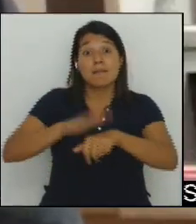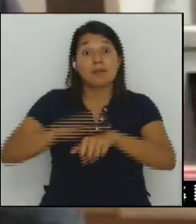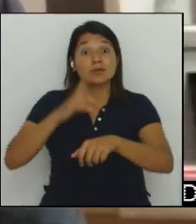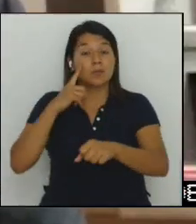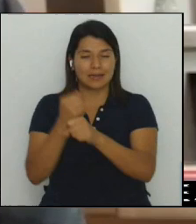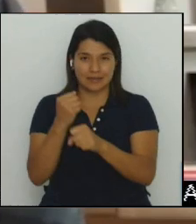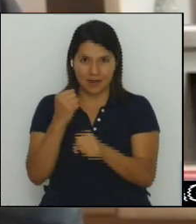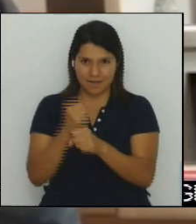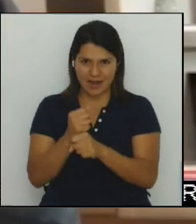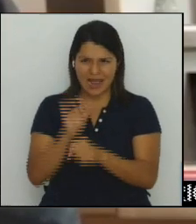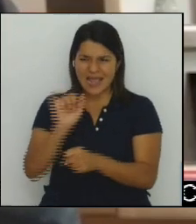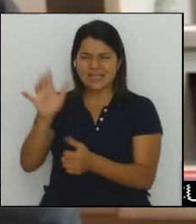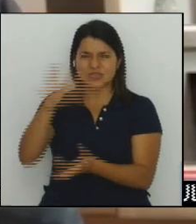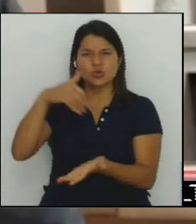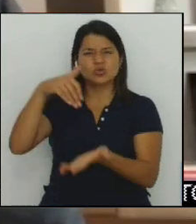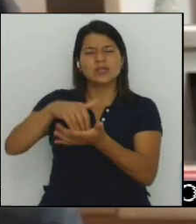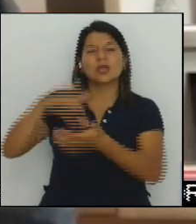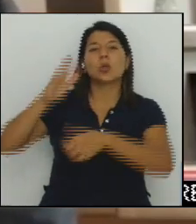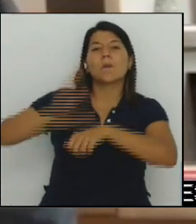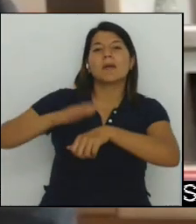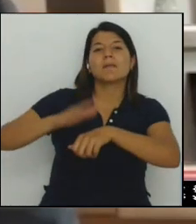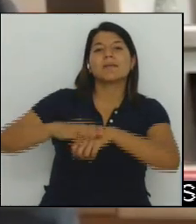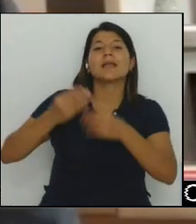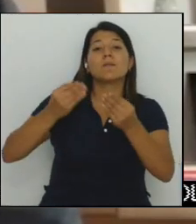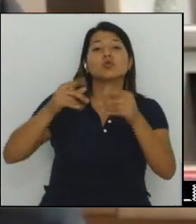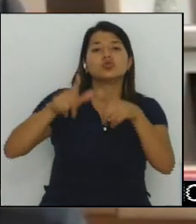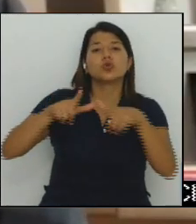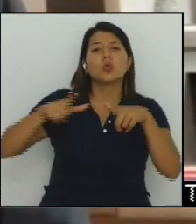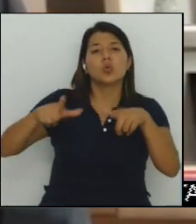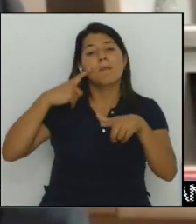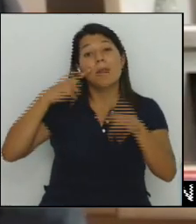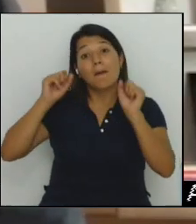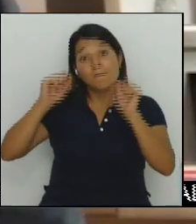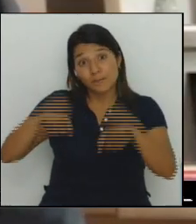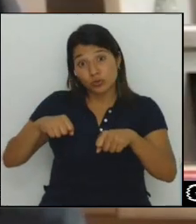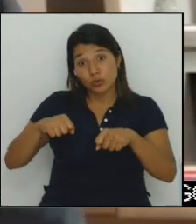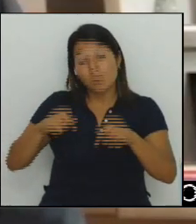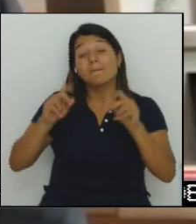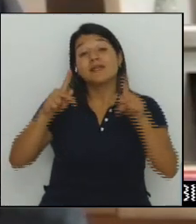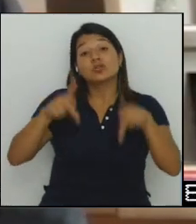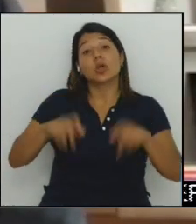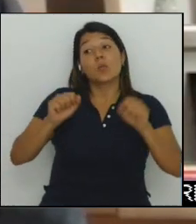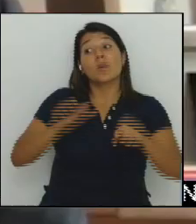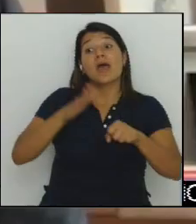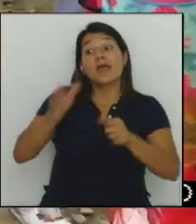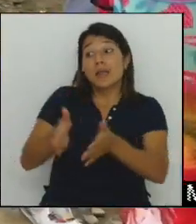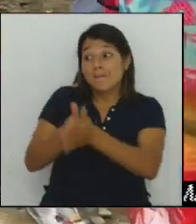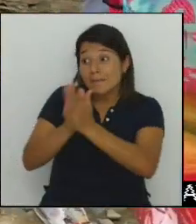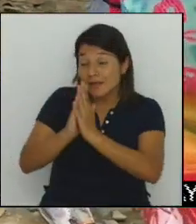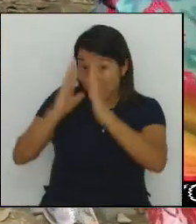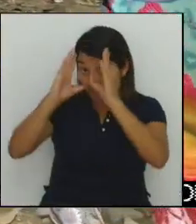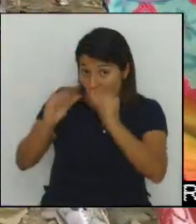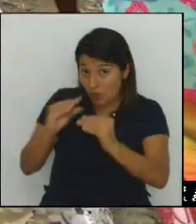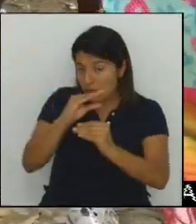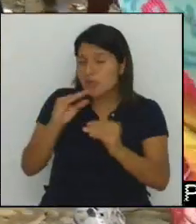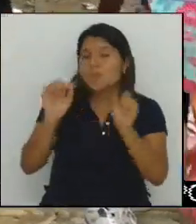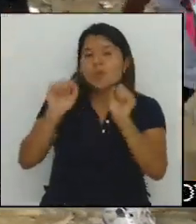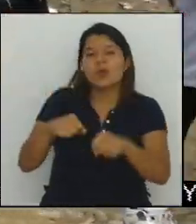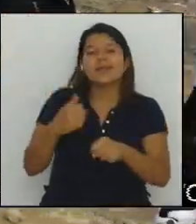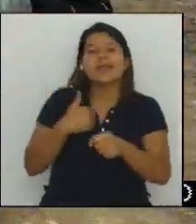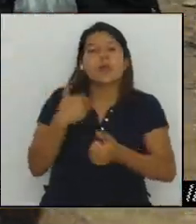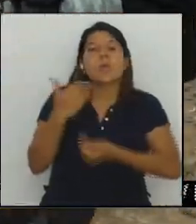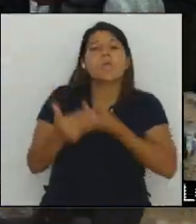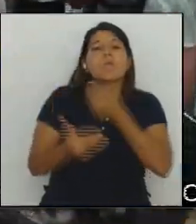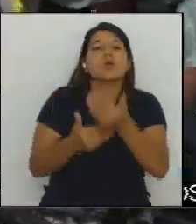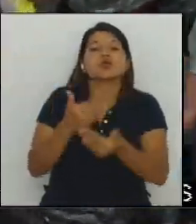puntos para que las personas puedan obtener información y tener un trámite expedito. Eso significa